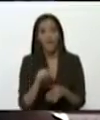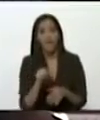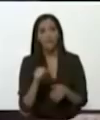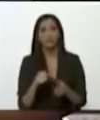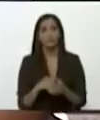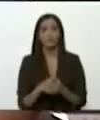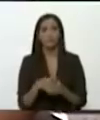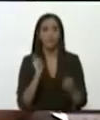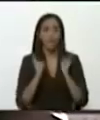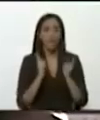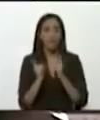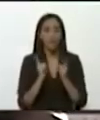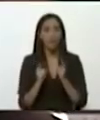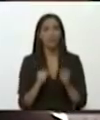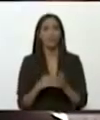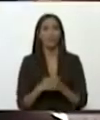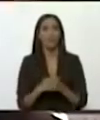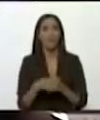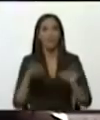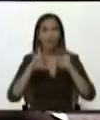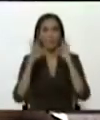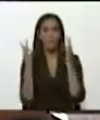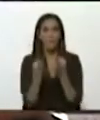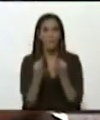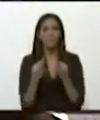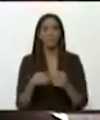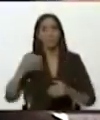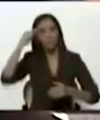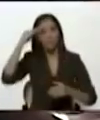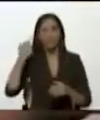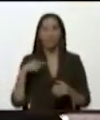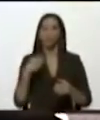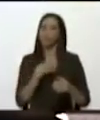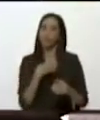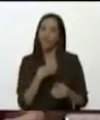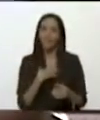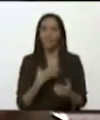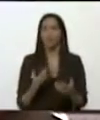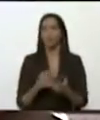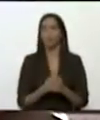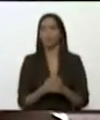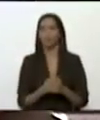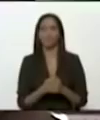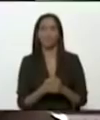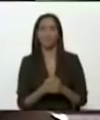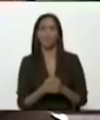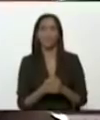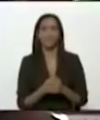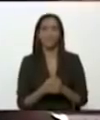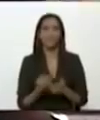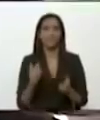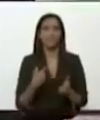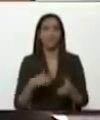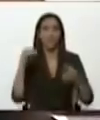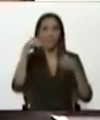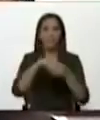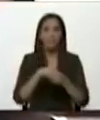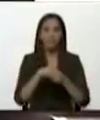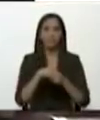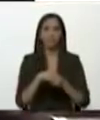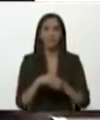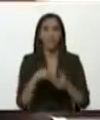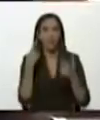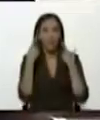¿verdad? Con alguna ascendencia, con algunos familiares, son generales. Tengo un sobrino, teniente, teniente coronel. Vamos a meterlo en la vuelta, vamos a meterlo